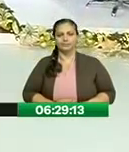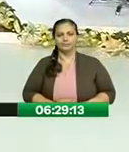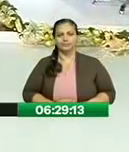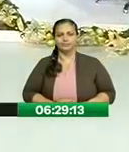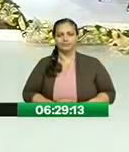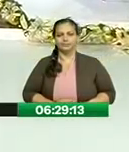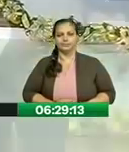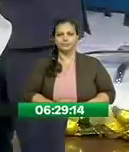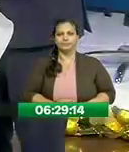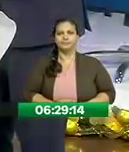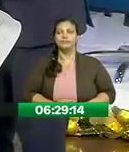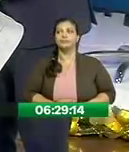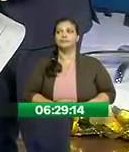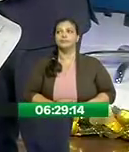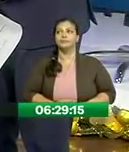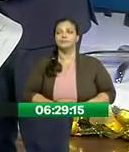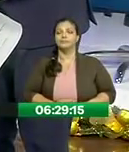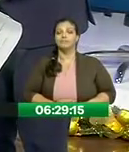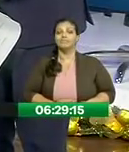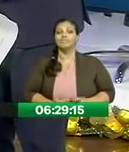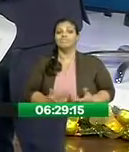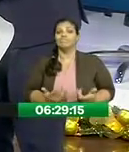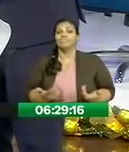Mira tú. Y ahora entonces, ¿qué está?